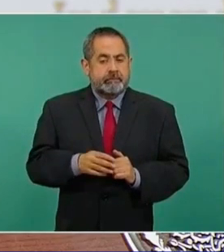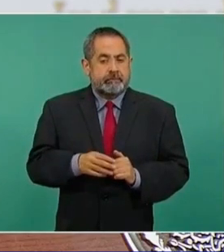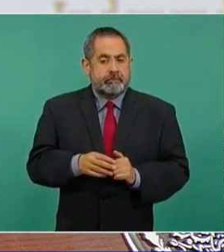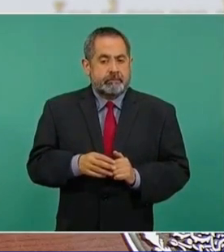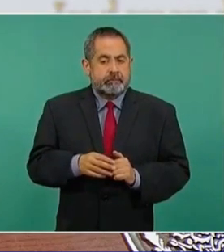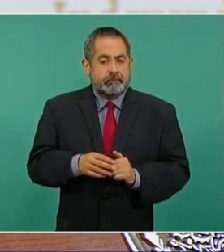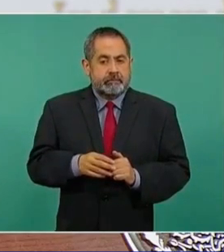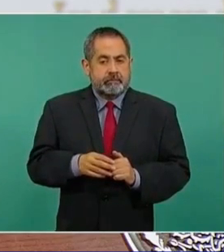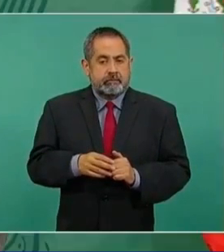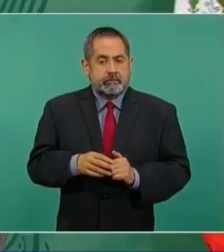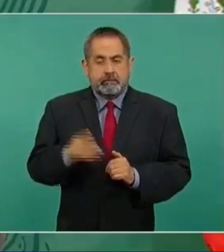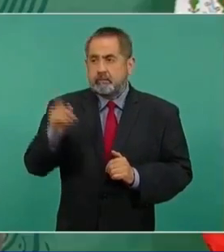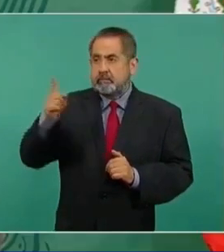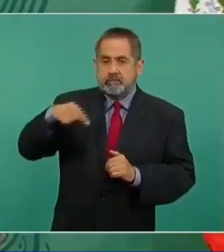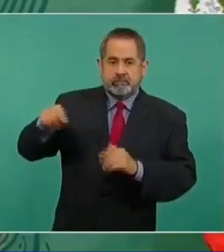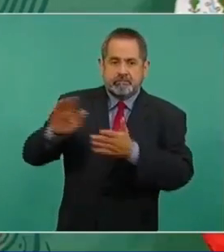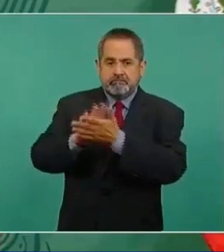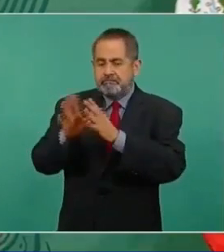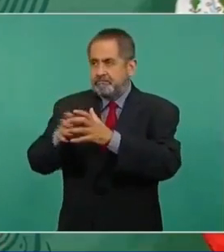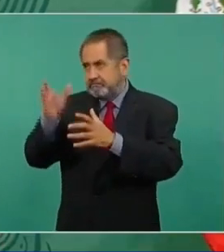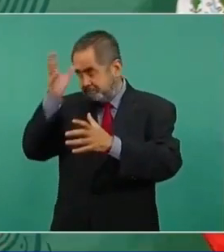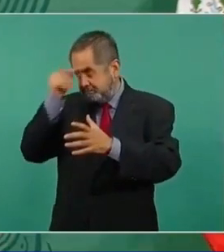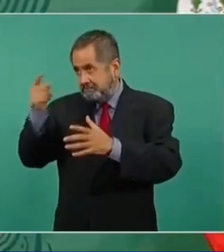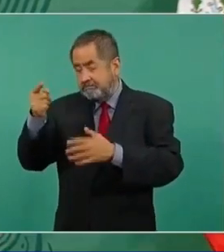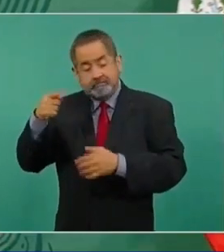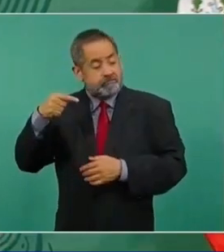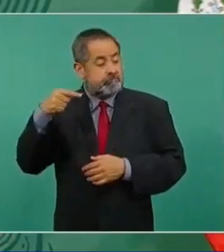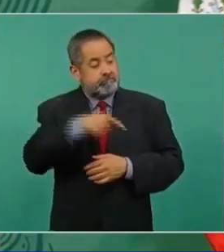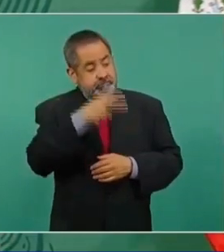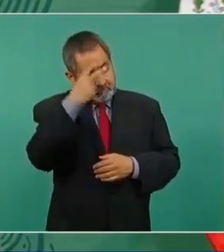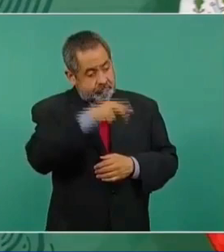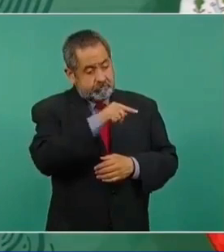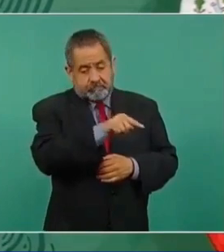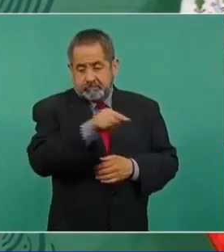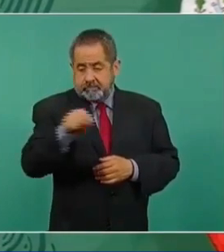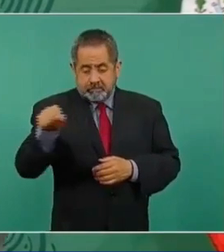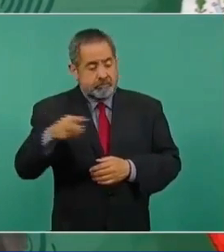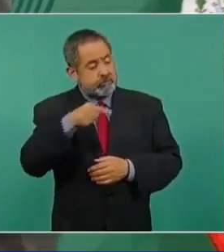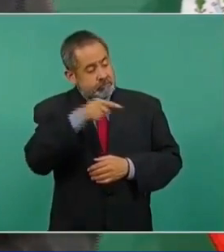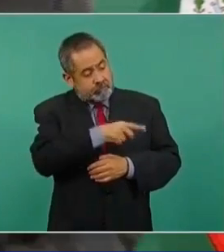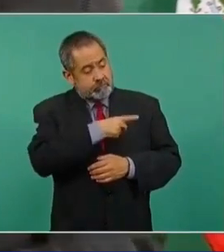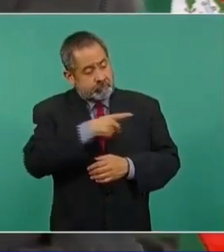y fijaron esas cuotas de disminución.